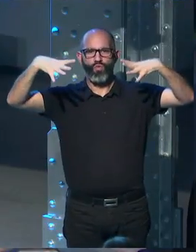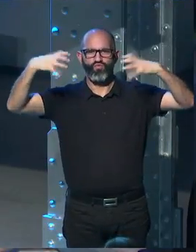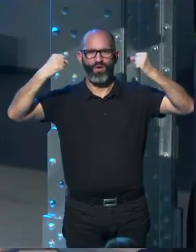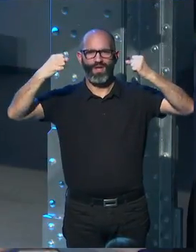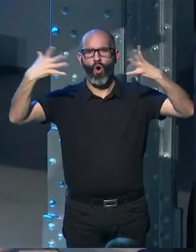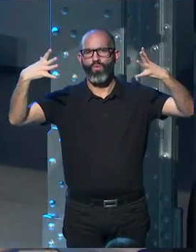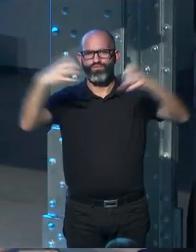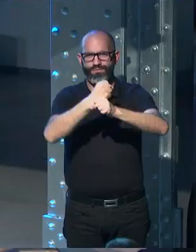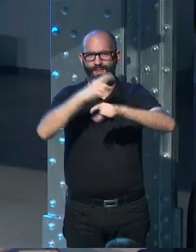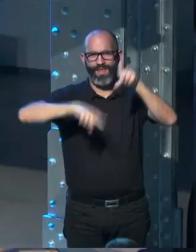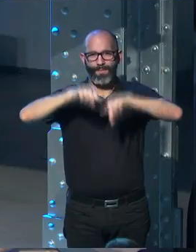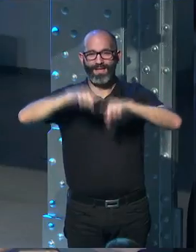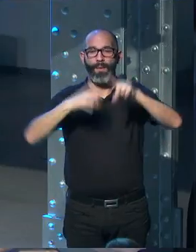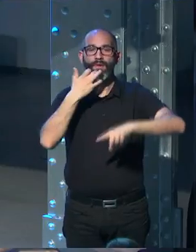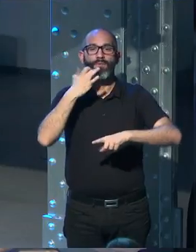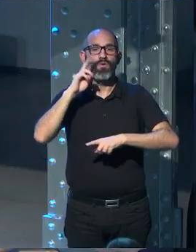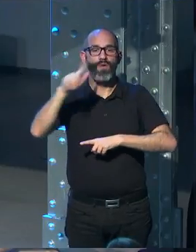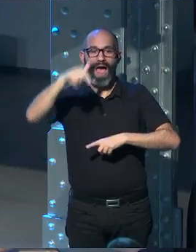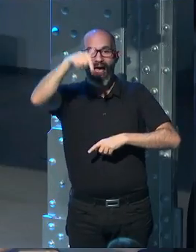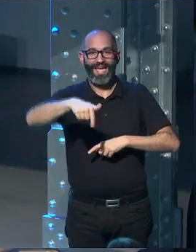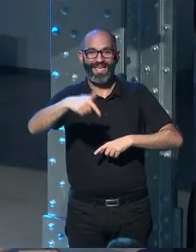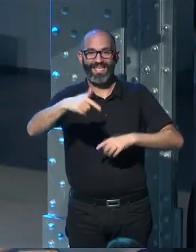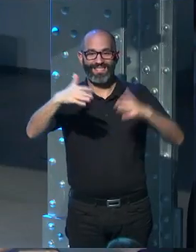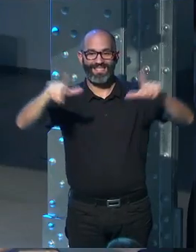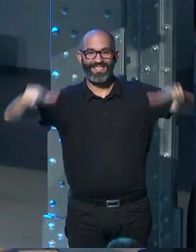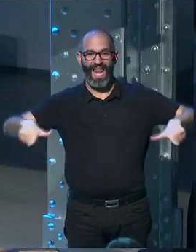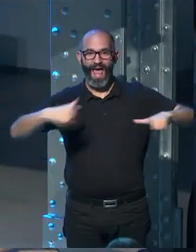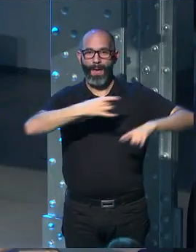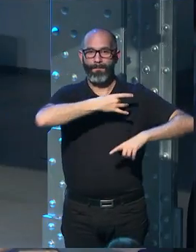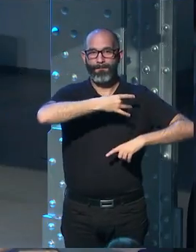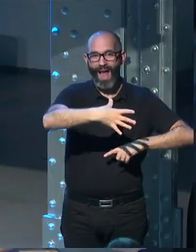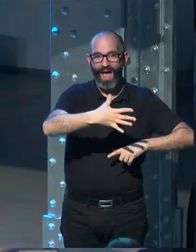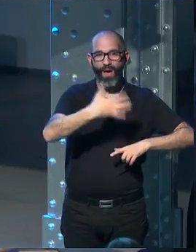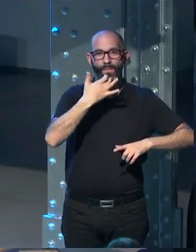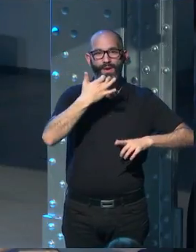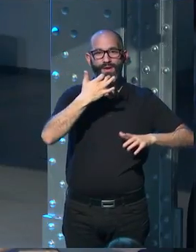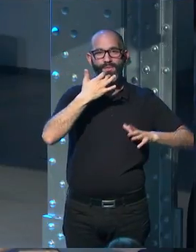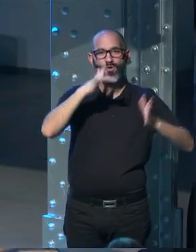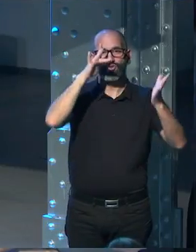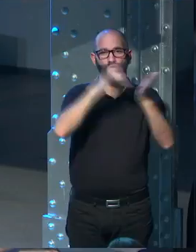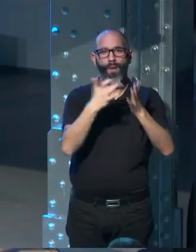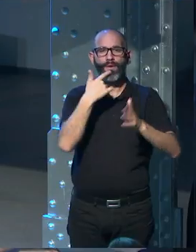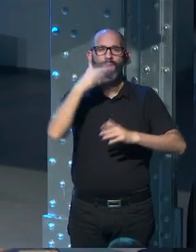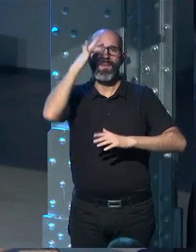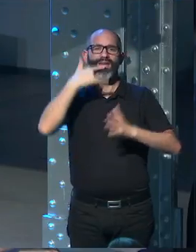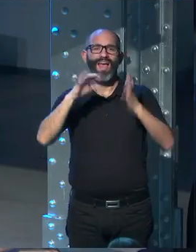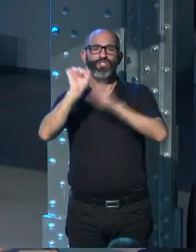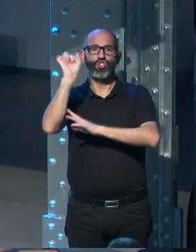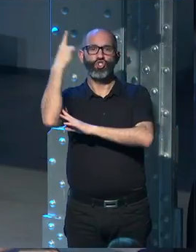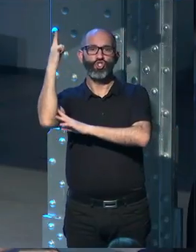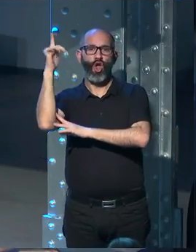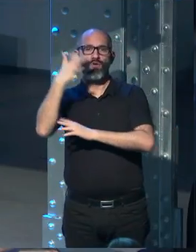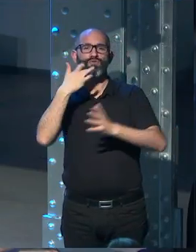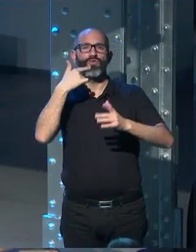Lo que es blanco aquí, en esta sala, refleja menos luz que algo que es negro al sol del mediodía de Madrid.